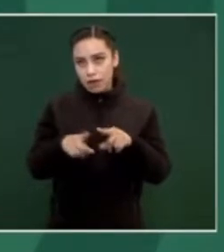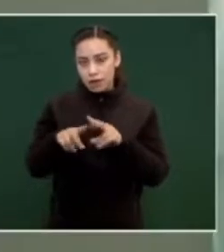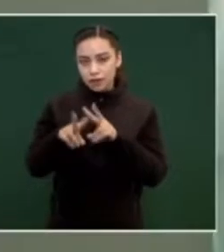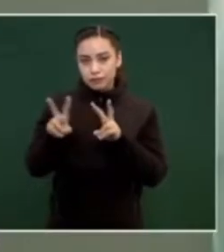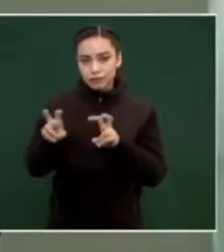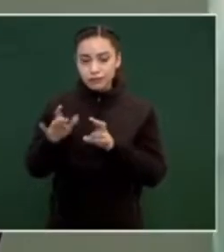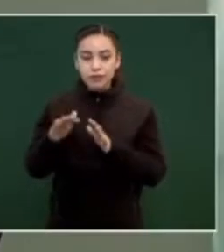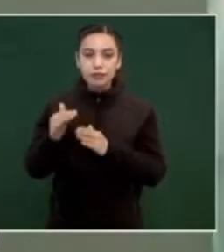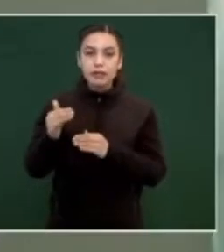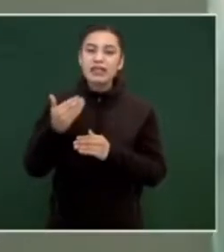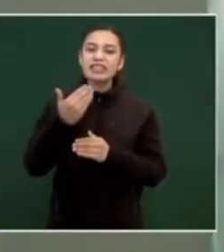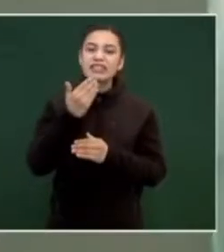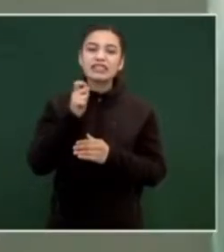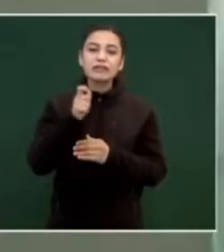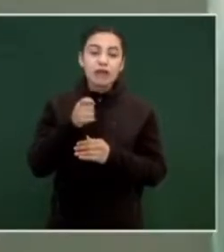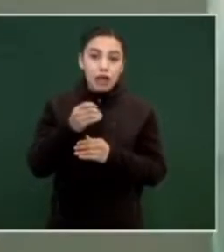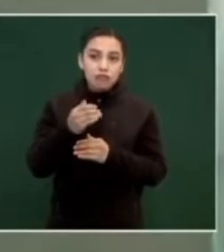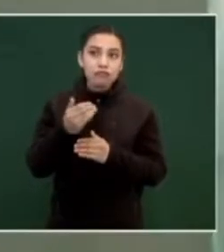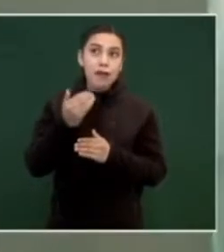dios